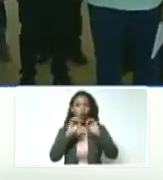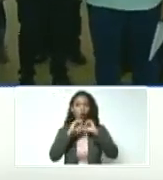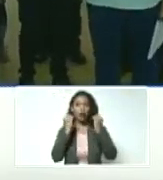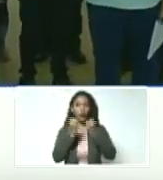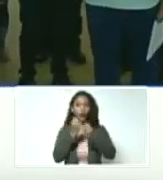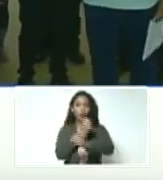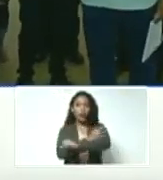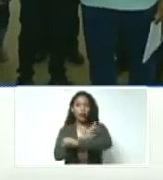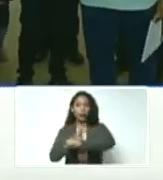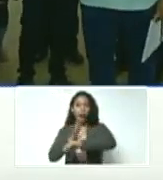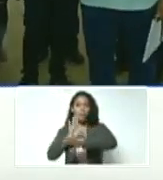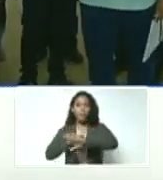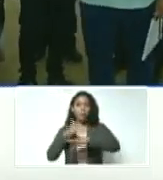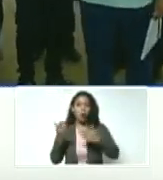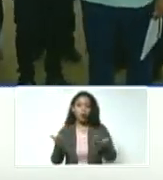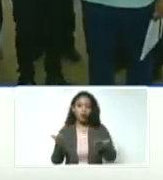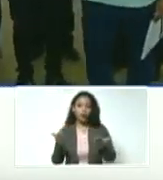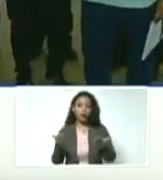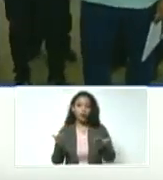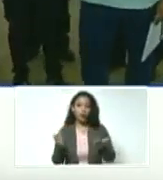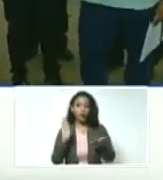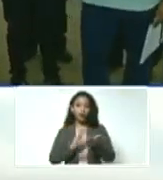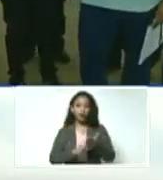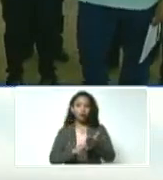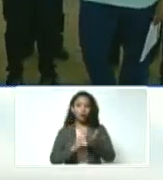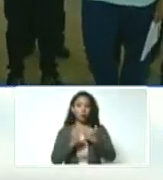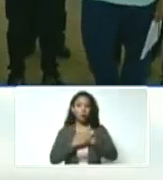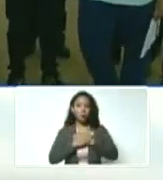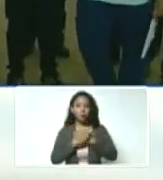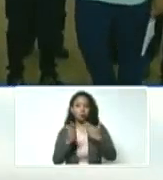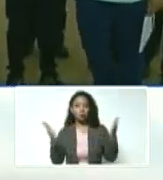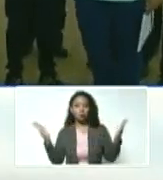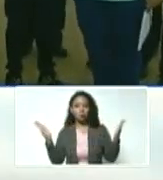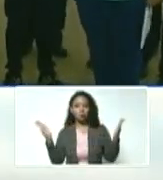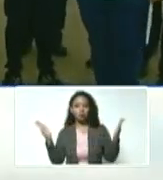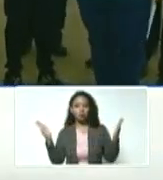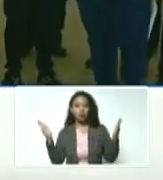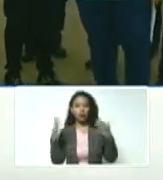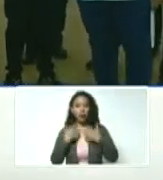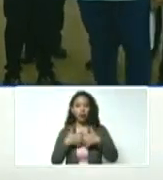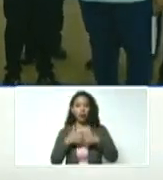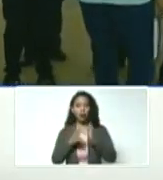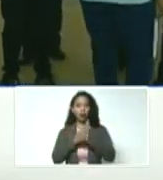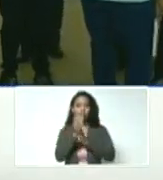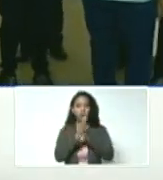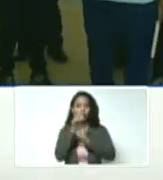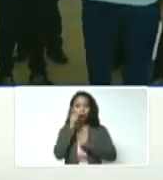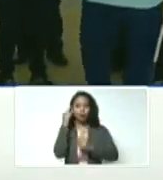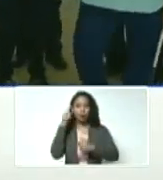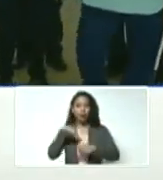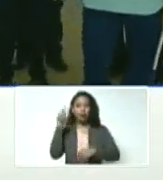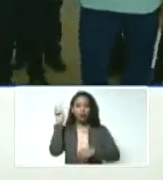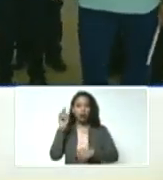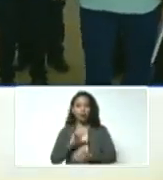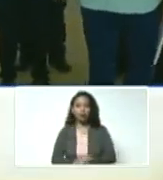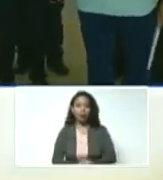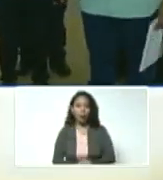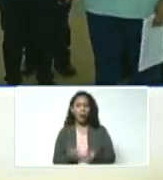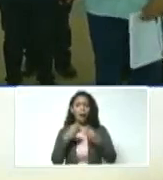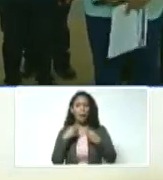Sambil porque han puesto sus espacios a la disposición de los emprendedores y emprendedoras de Venezuela para